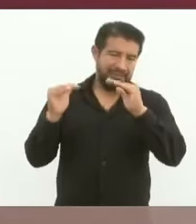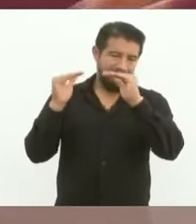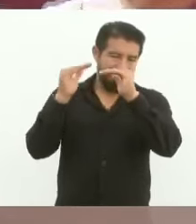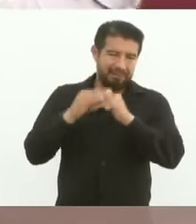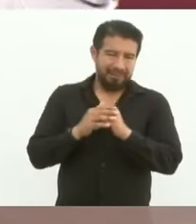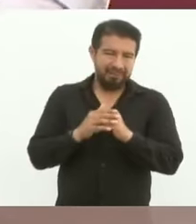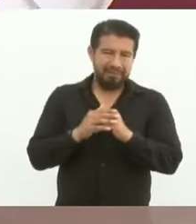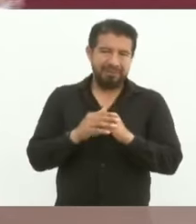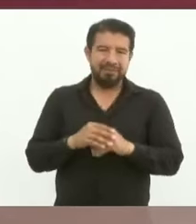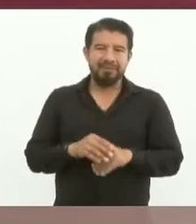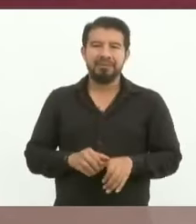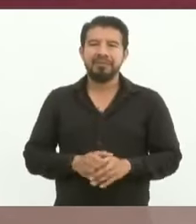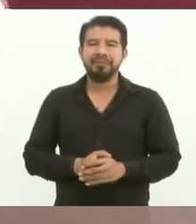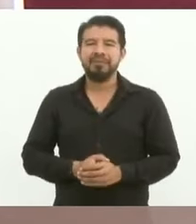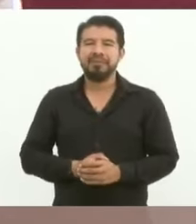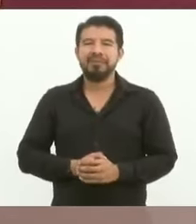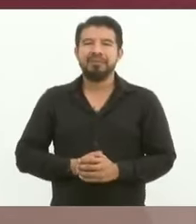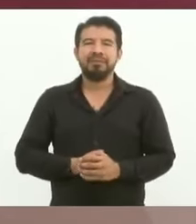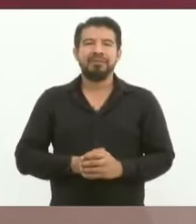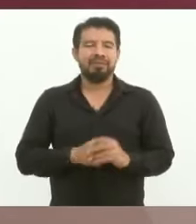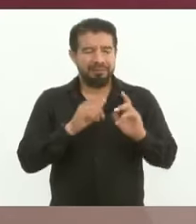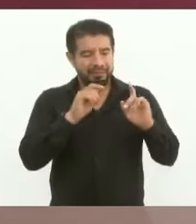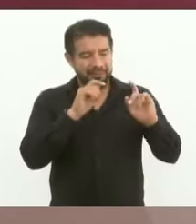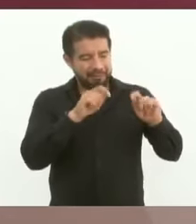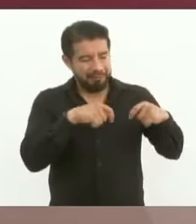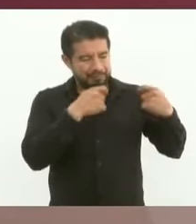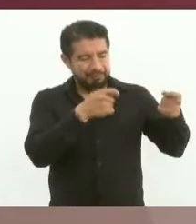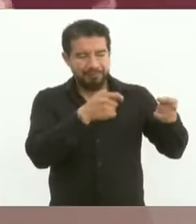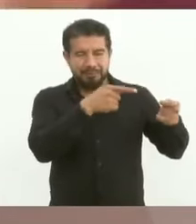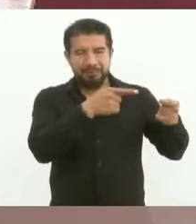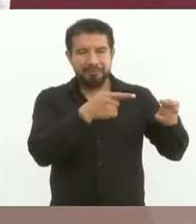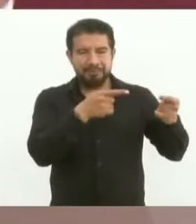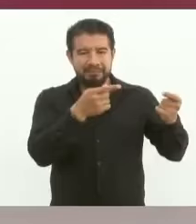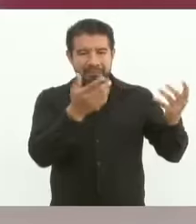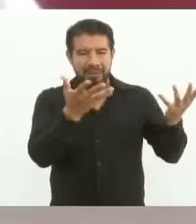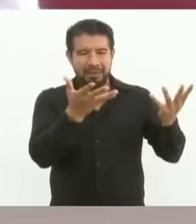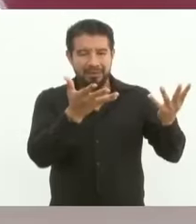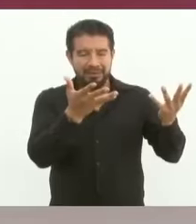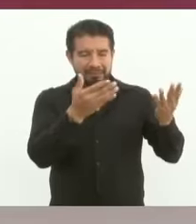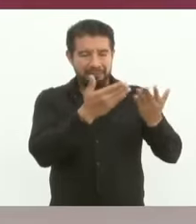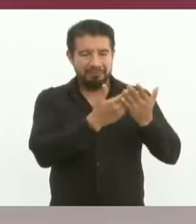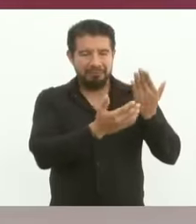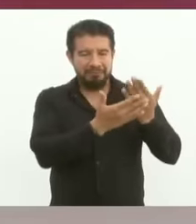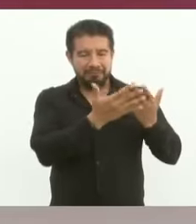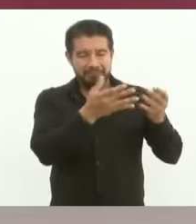y va a quedar el país en muy buenas manos. Además, nuestro pueblo ya